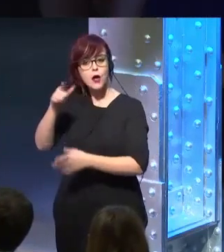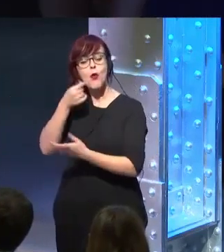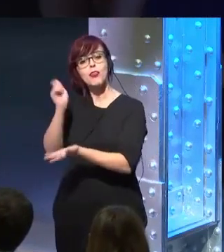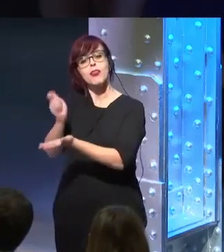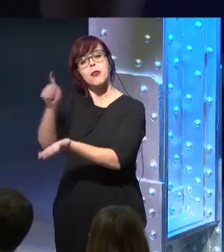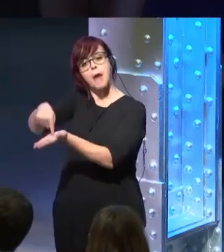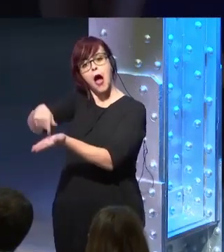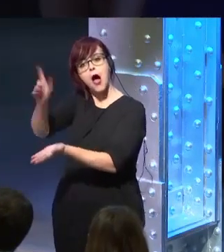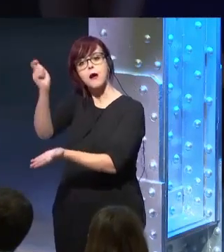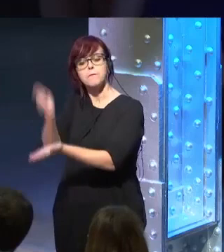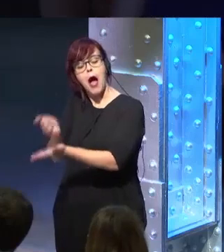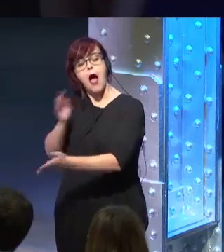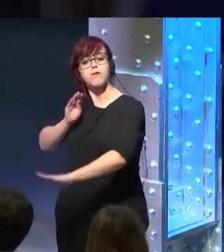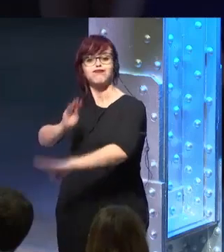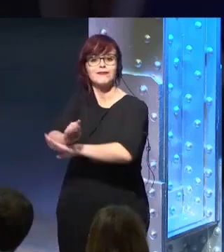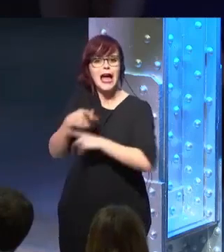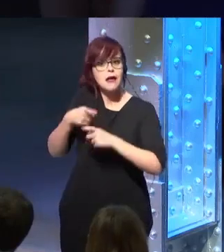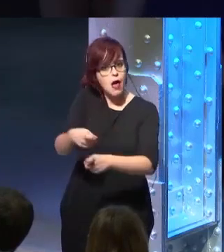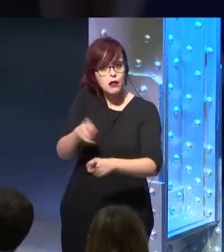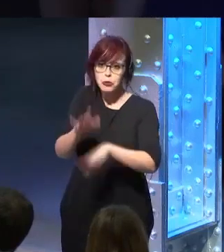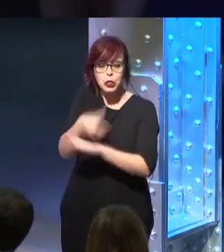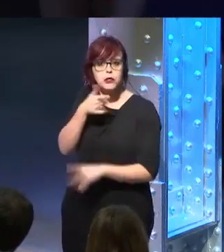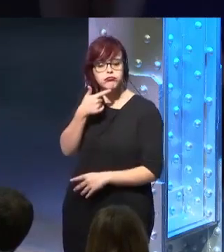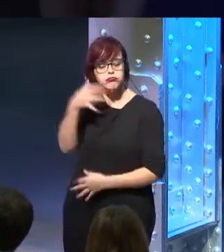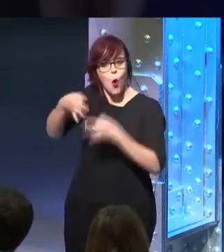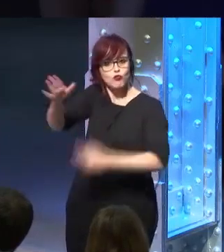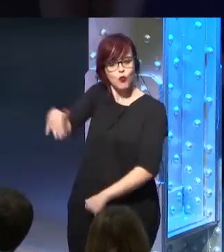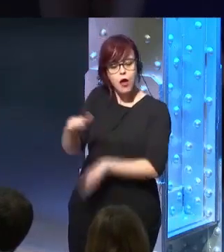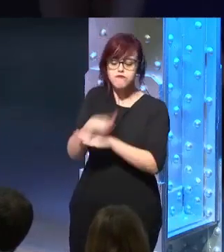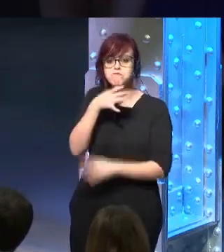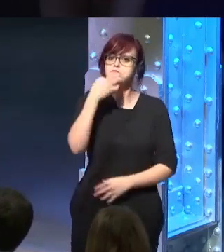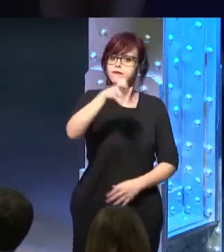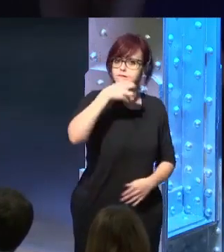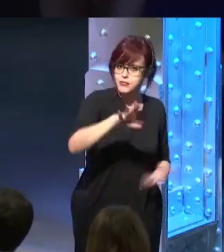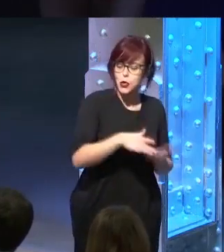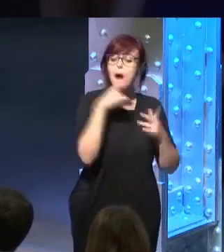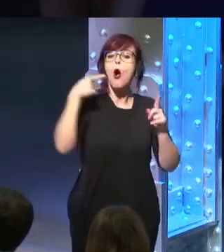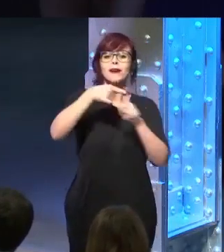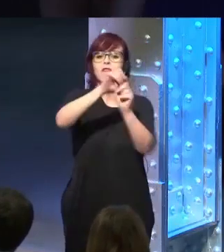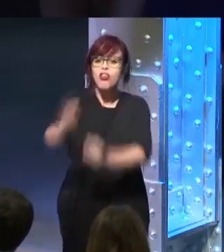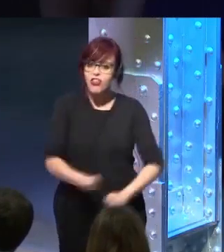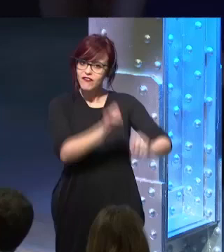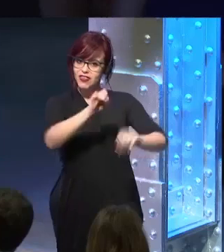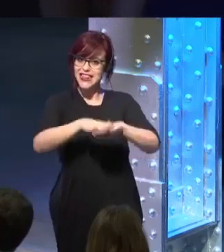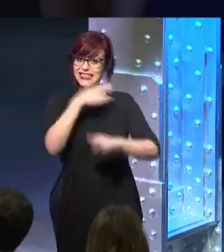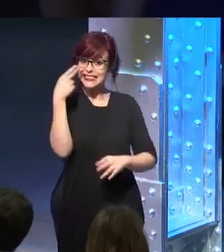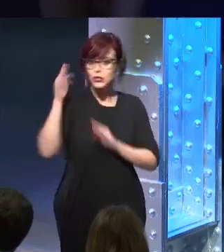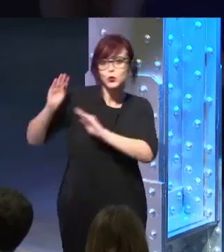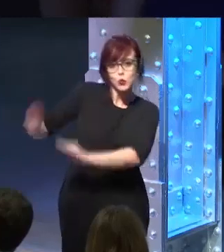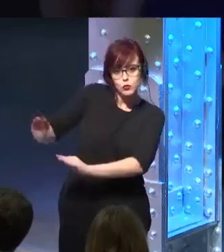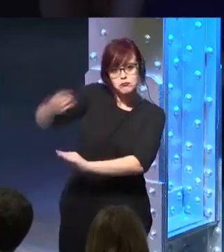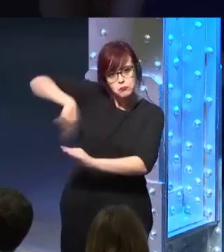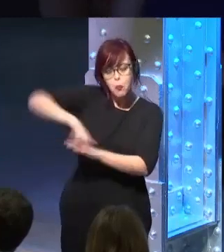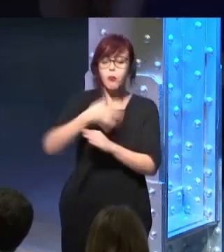Entonces, digamos que se les permitía hablar en circunstancias muy excepcionales para defender sus propios intereses,